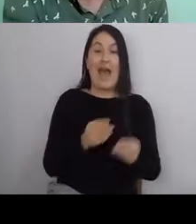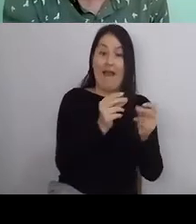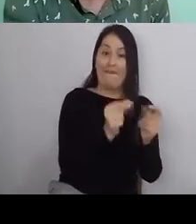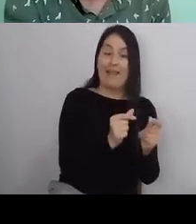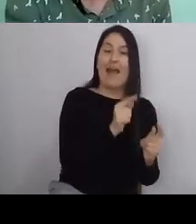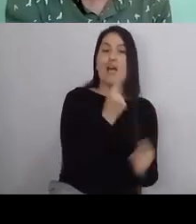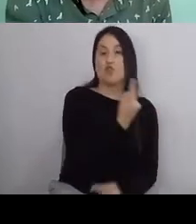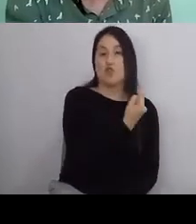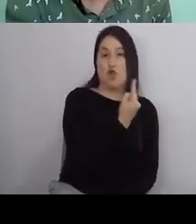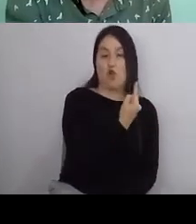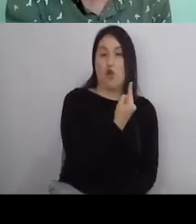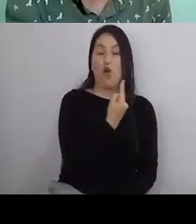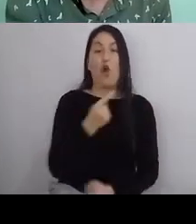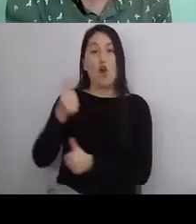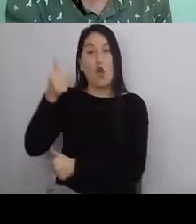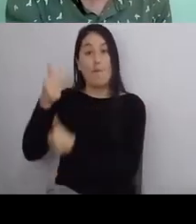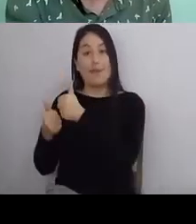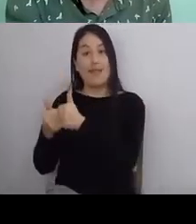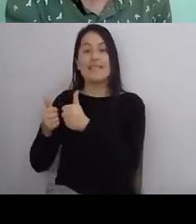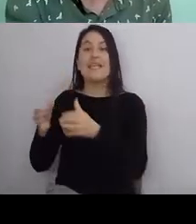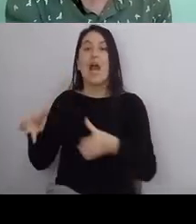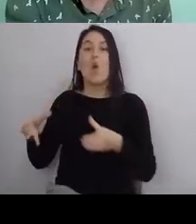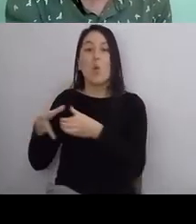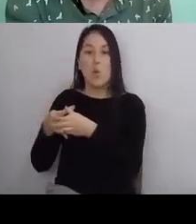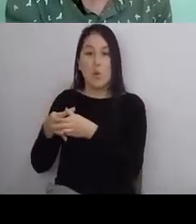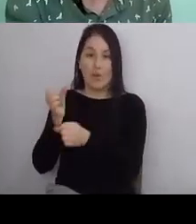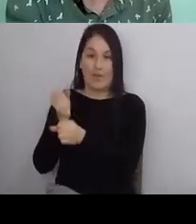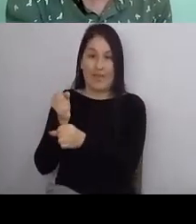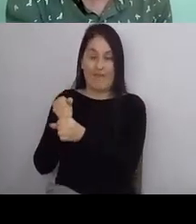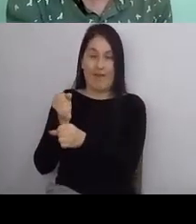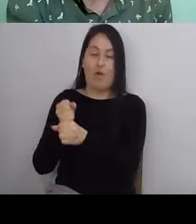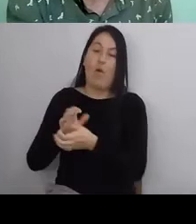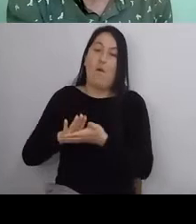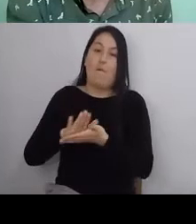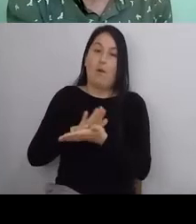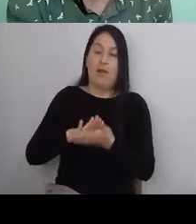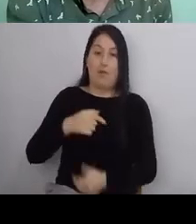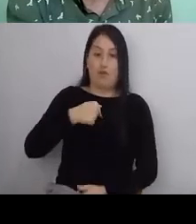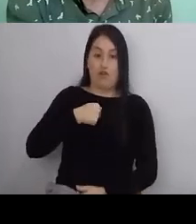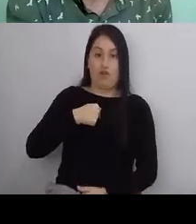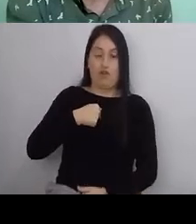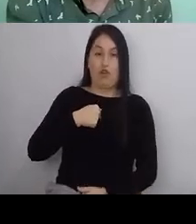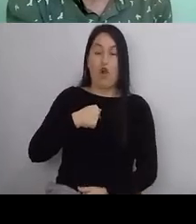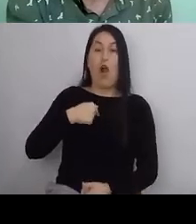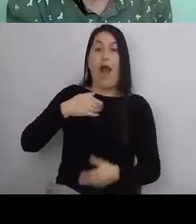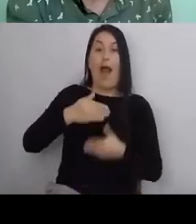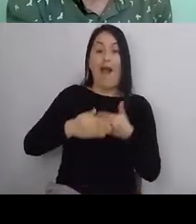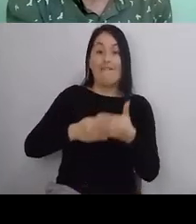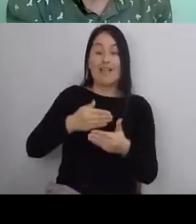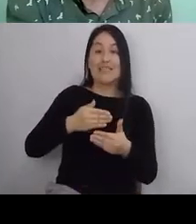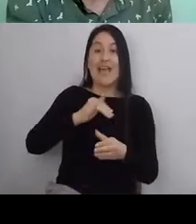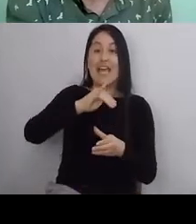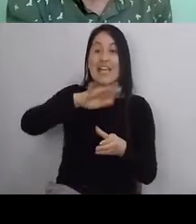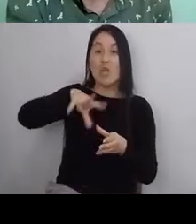la competencia es algo más colectivo, ¿ya? Por ejemplo, yo en Avance Inclusión, nosotros como Avance Inclusión, cuando